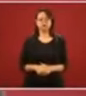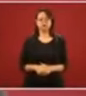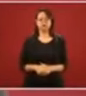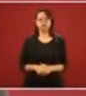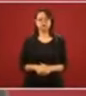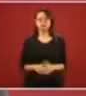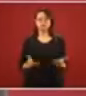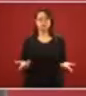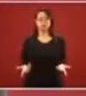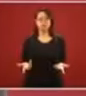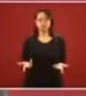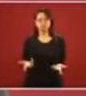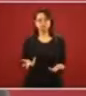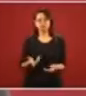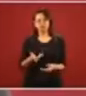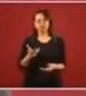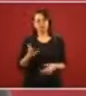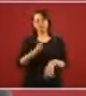limpias.